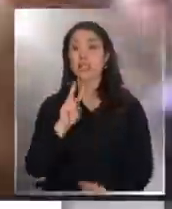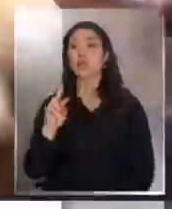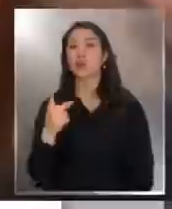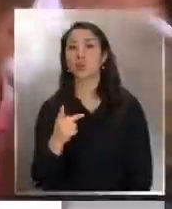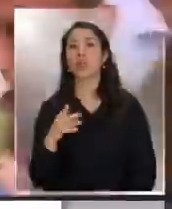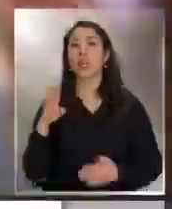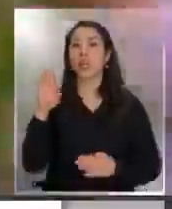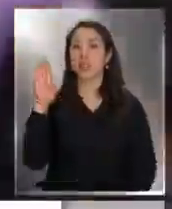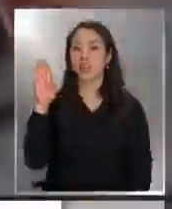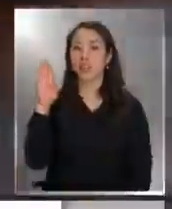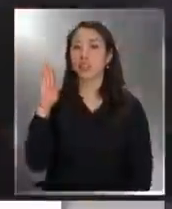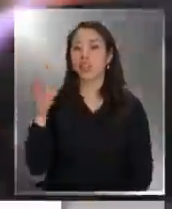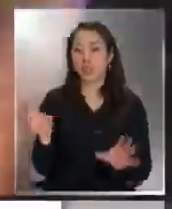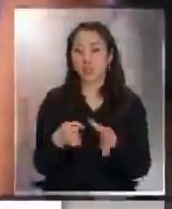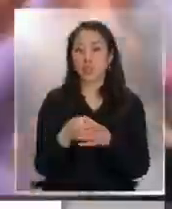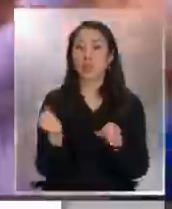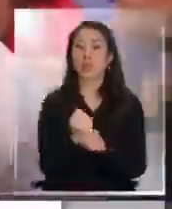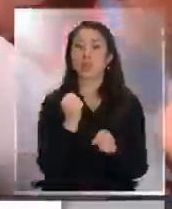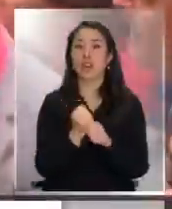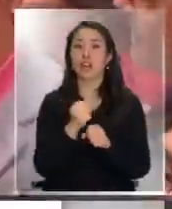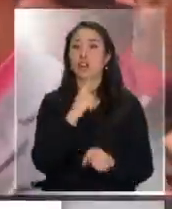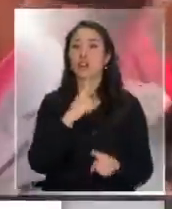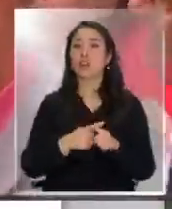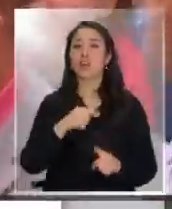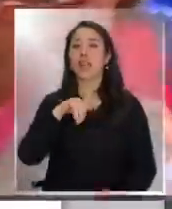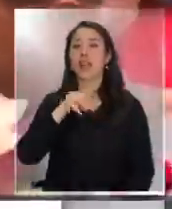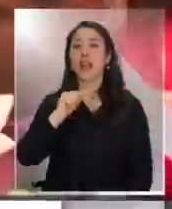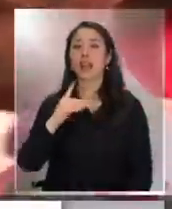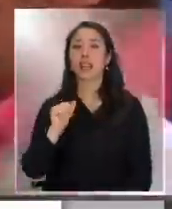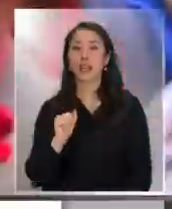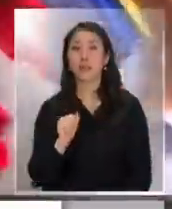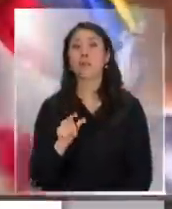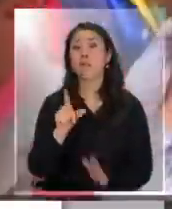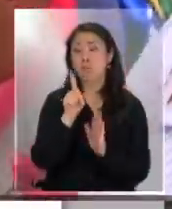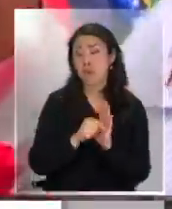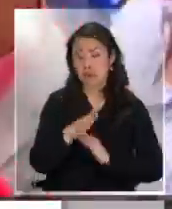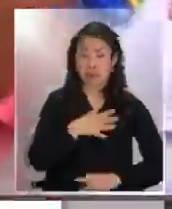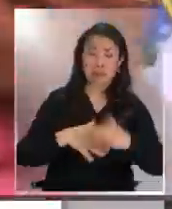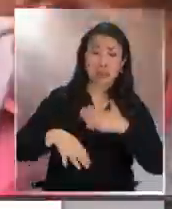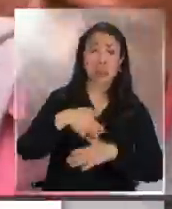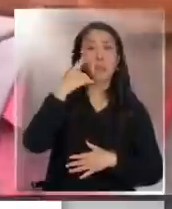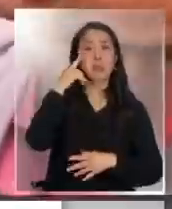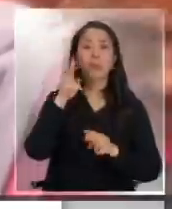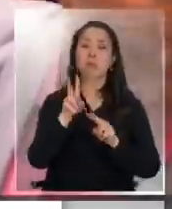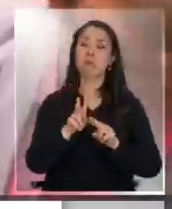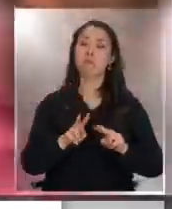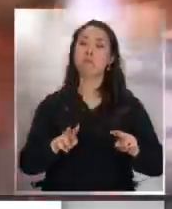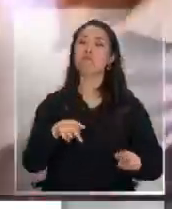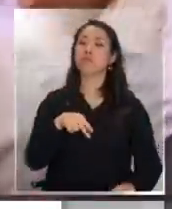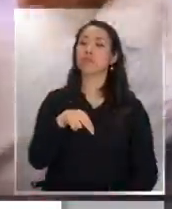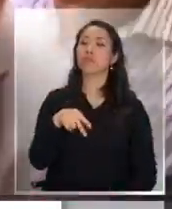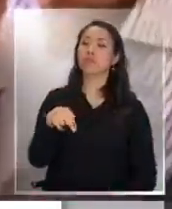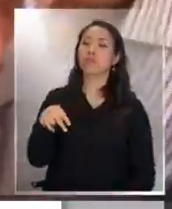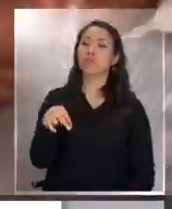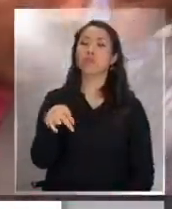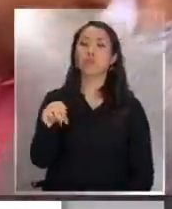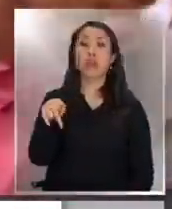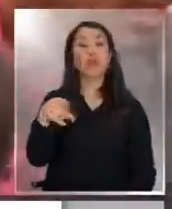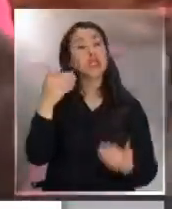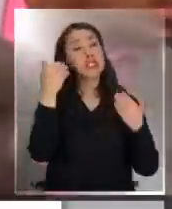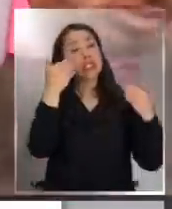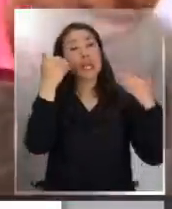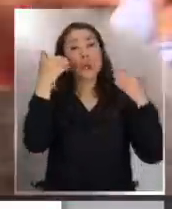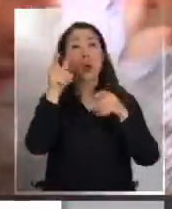del Partido de los Trabajadores, Fernando Haddad. Con menos escándalo y bastante sereno, el delfín de Lula da Silva fue saludado